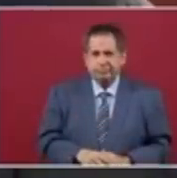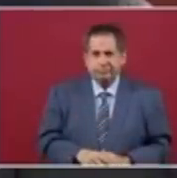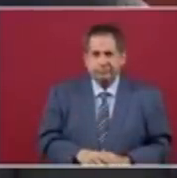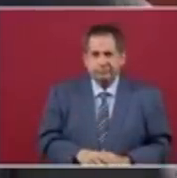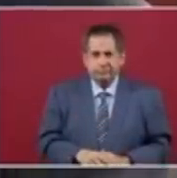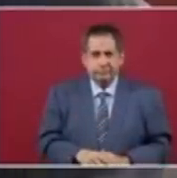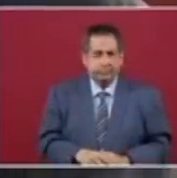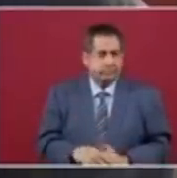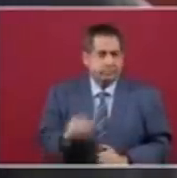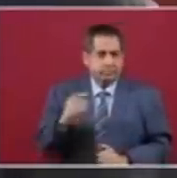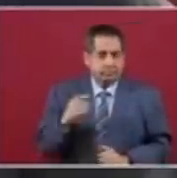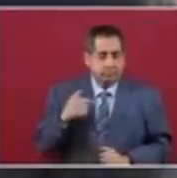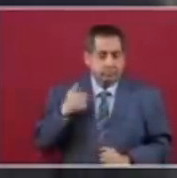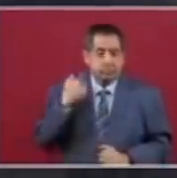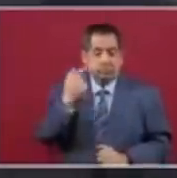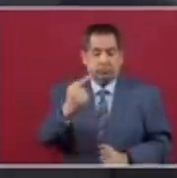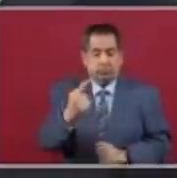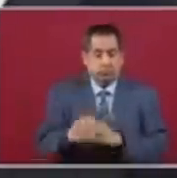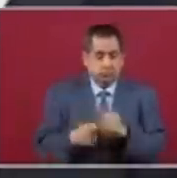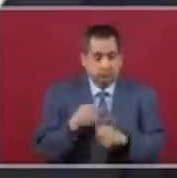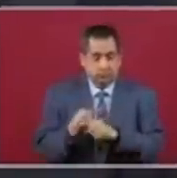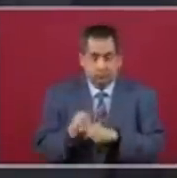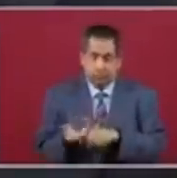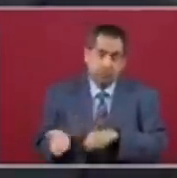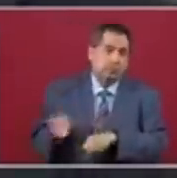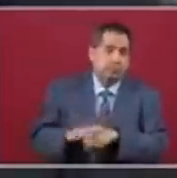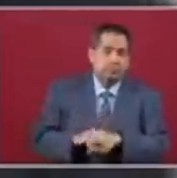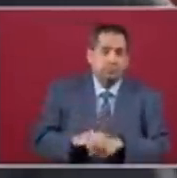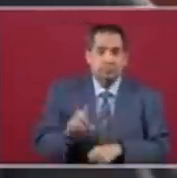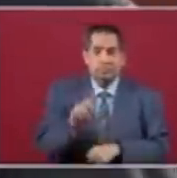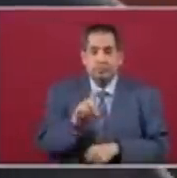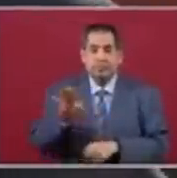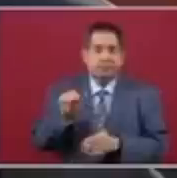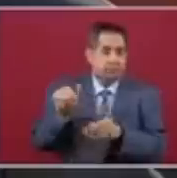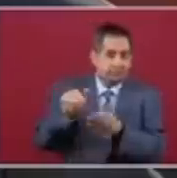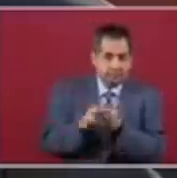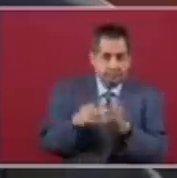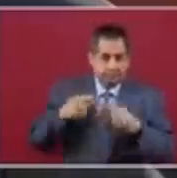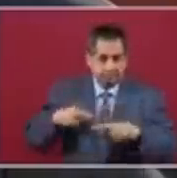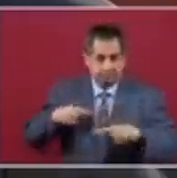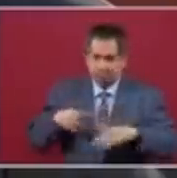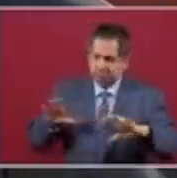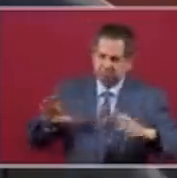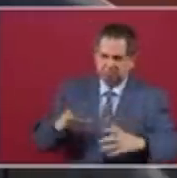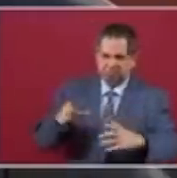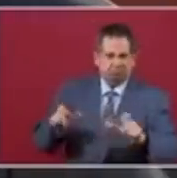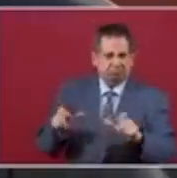El año próximo va a aumentar a 100 mil y vamos a tener en el